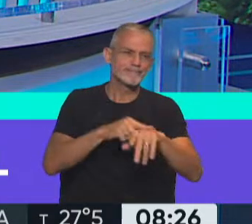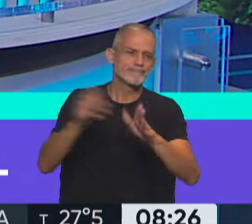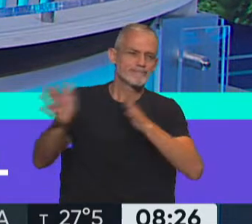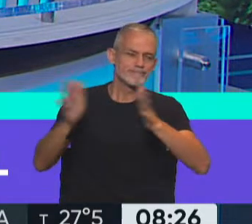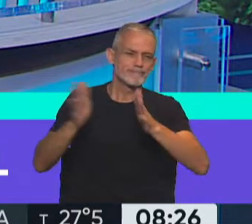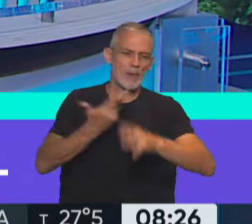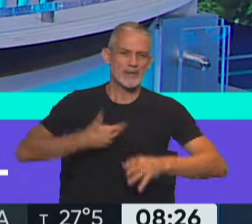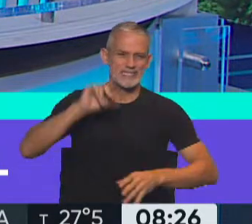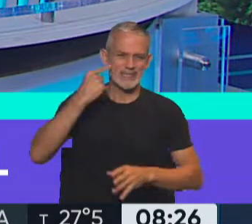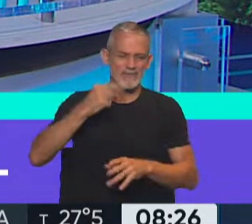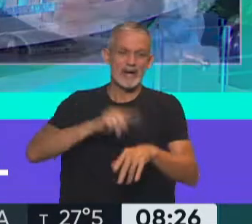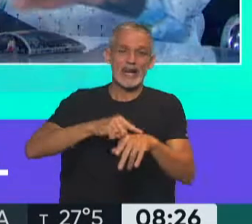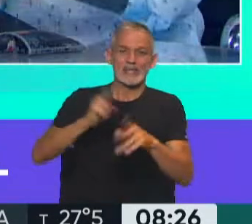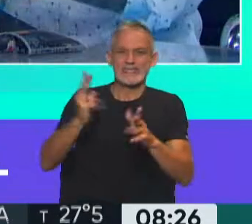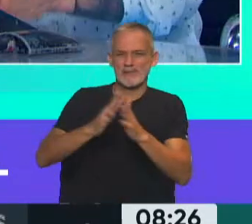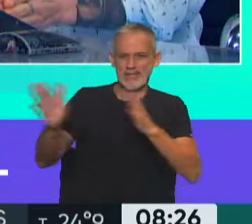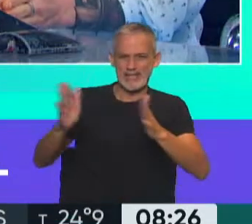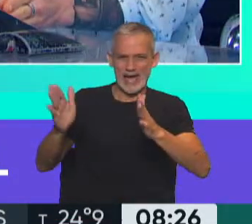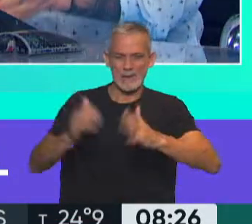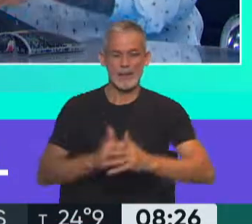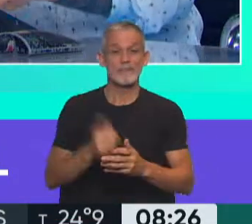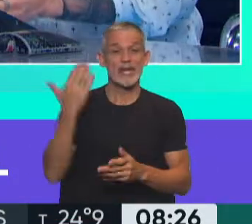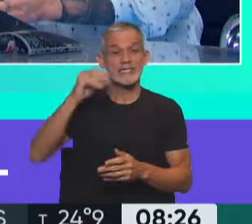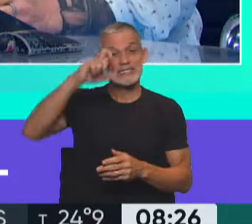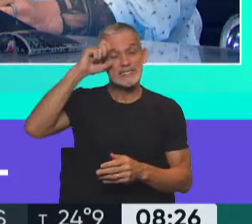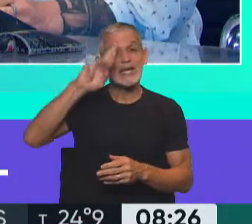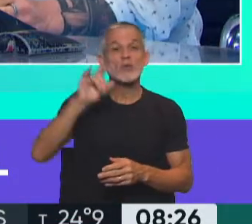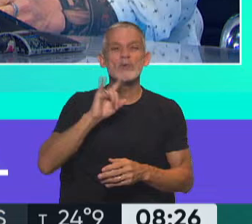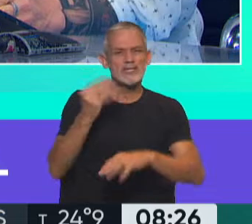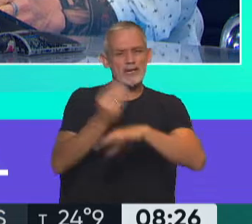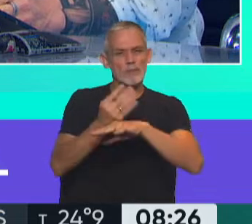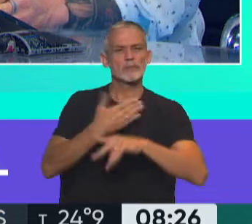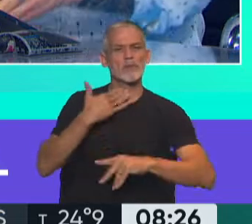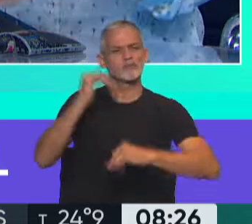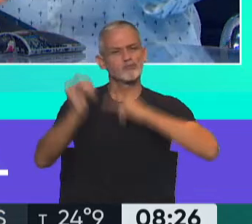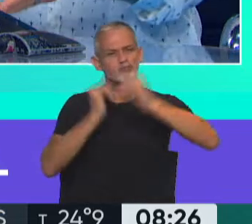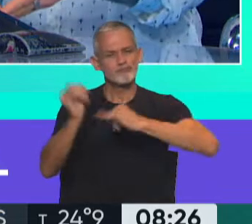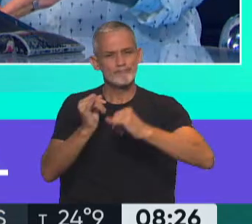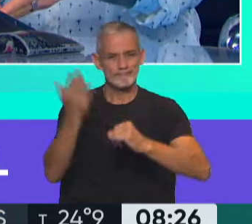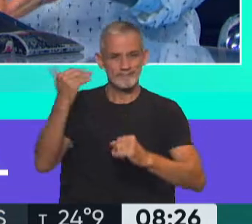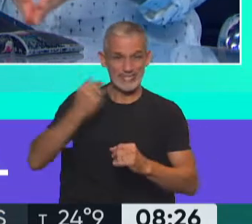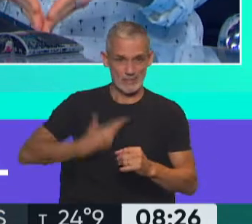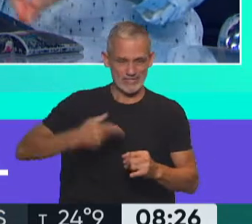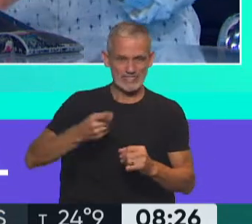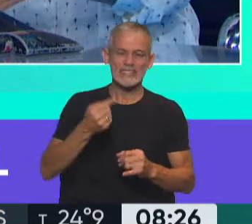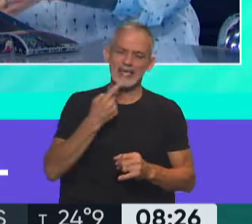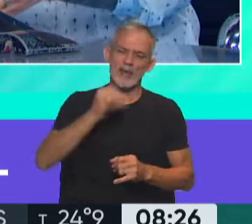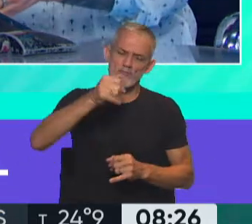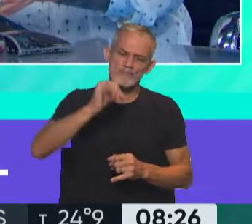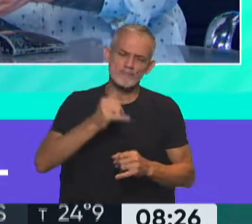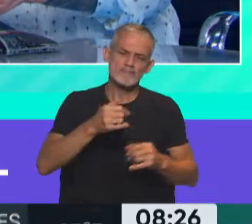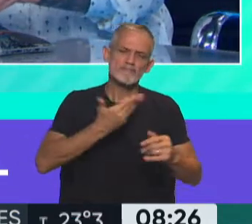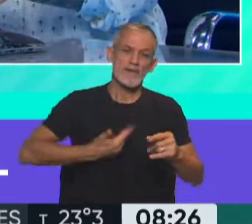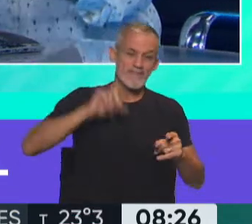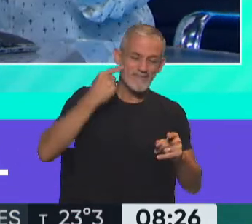gestión del presidente Alberto Fernández. De hecho, ayer Gabriela Cerruti, la portavoz presidencial, reconocía que Alberto Fernández se comunicó